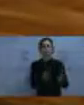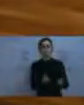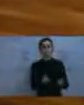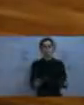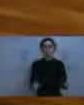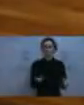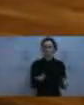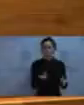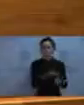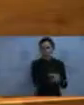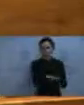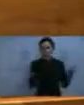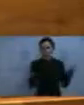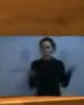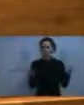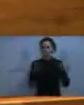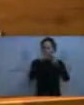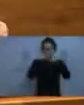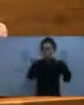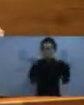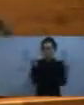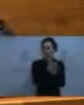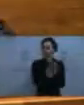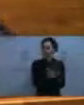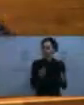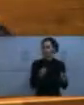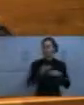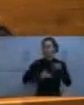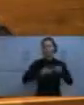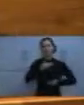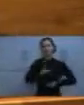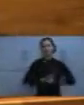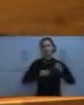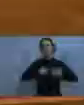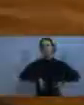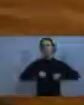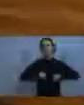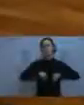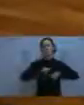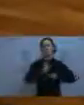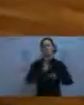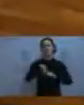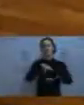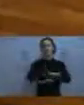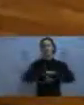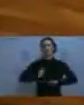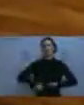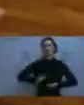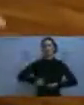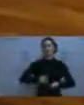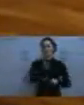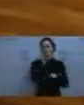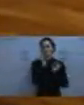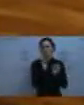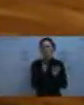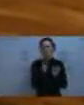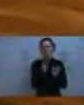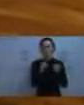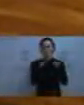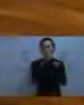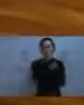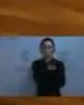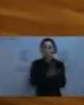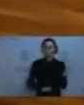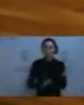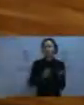tanto, señorías, nada que ocultar. Un procedimiento normal en la Administración, bastante habitual. Procedimientos, informes que se hacen,